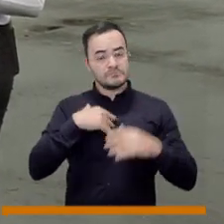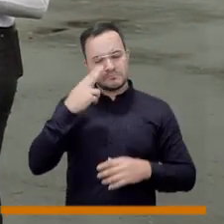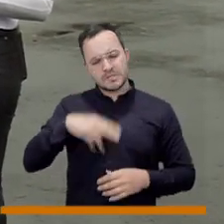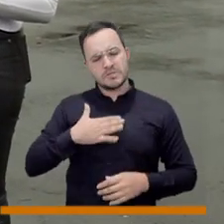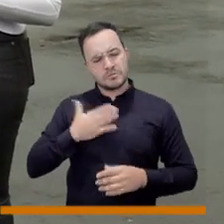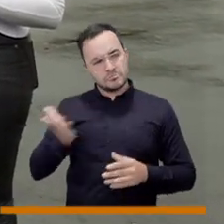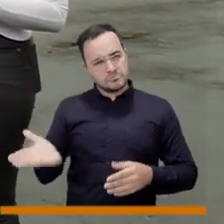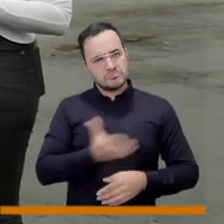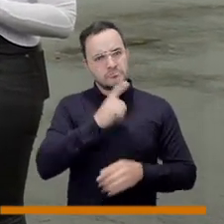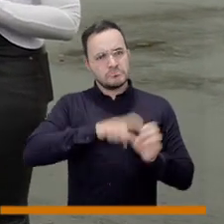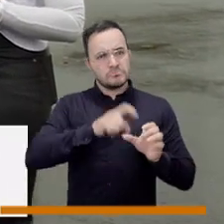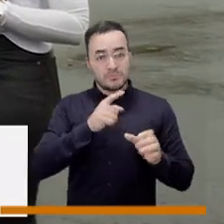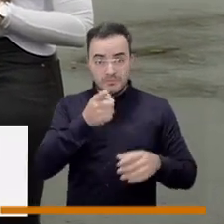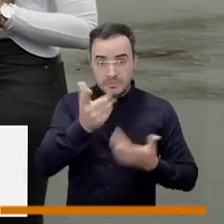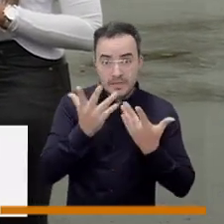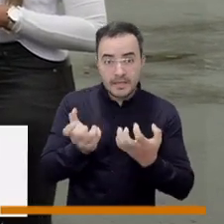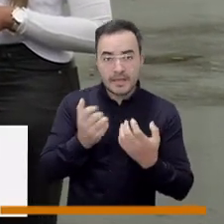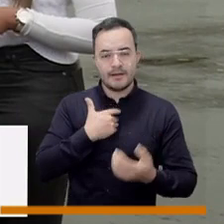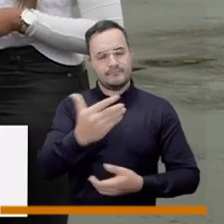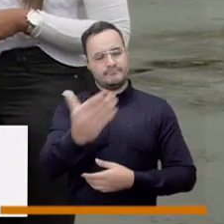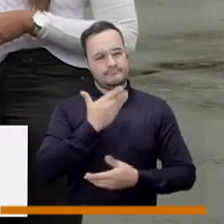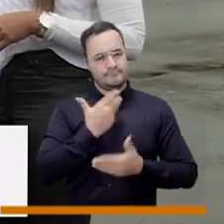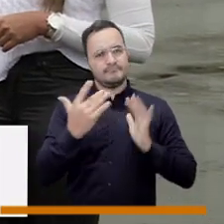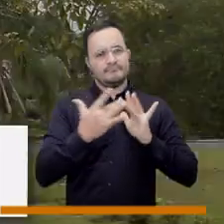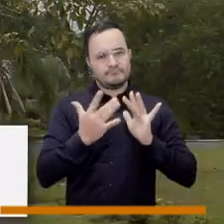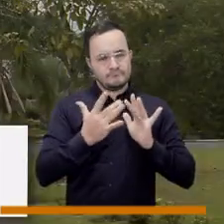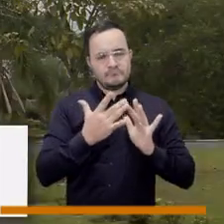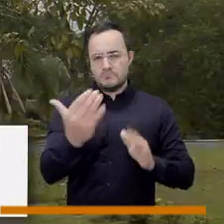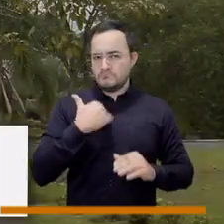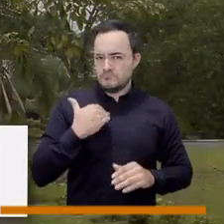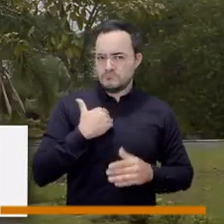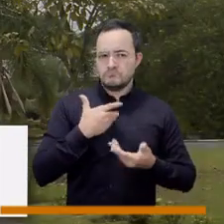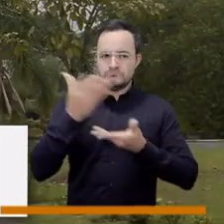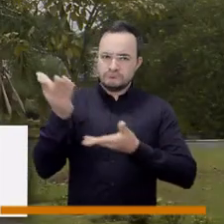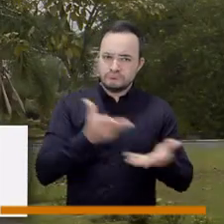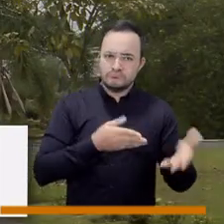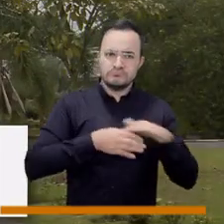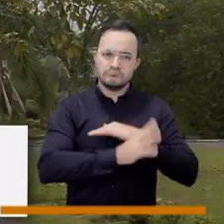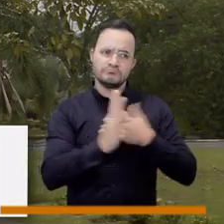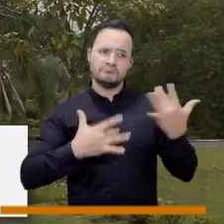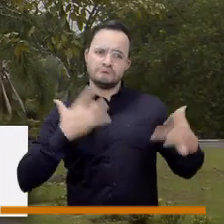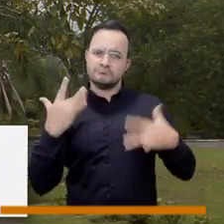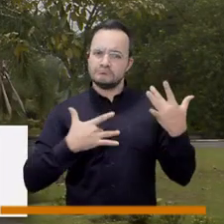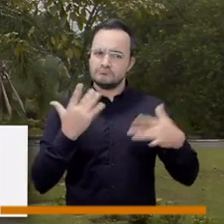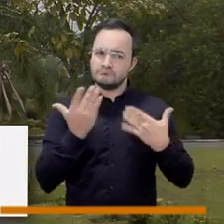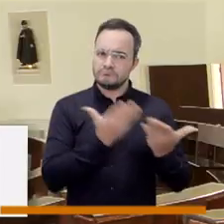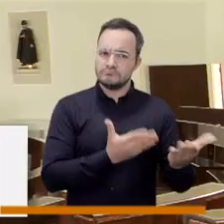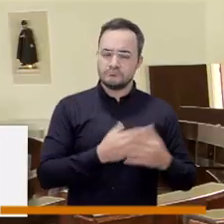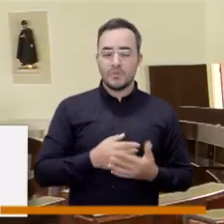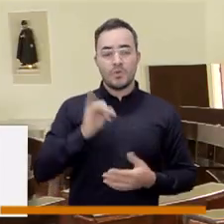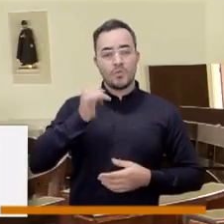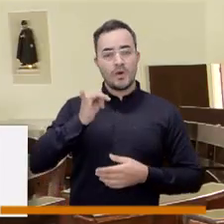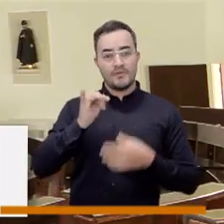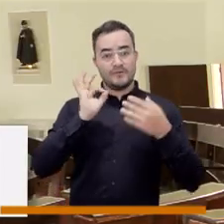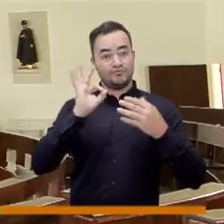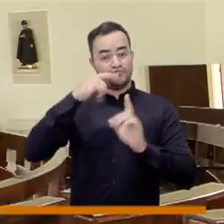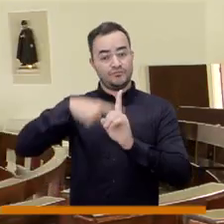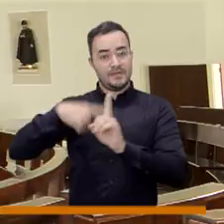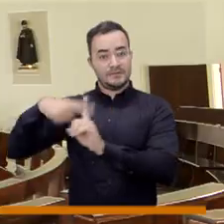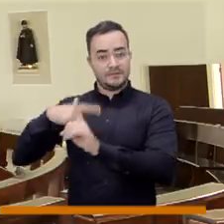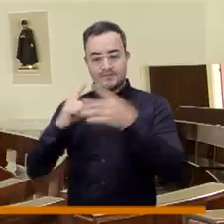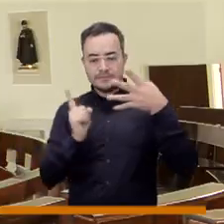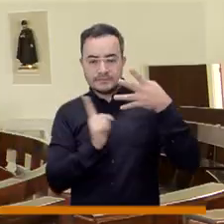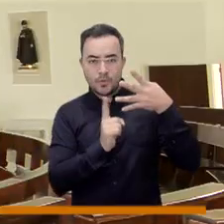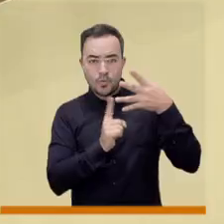esta institución, se pueden comunicar con nosotros, pueden venir, disfrutar del seminario. El segundo jueves de cada mes tenemos